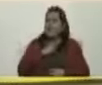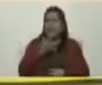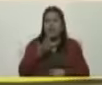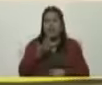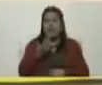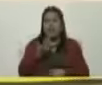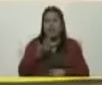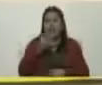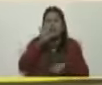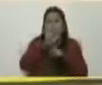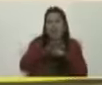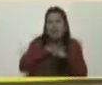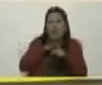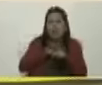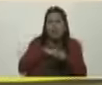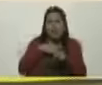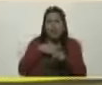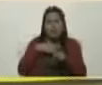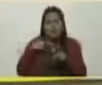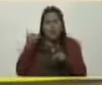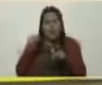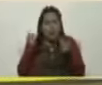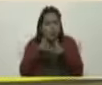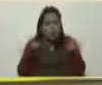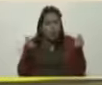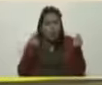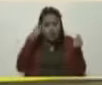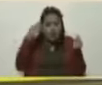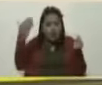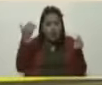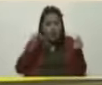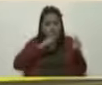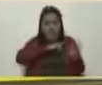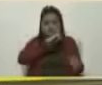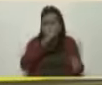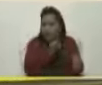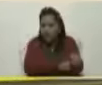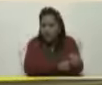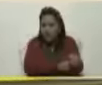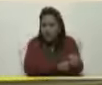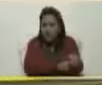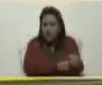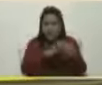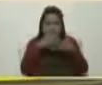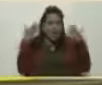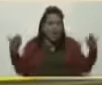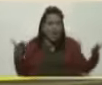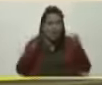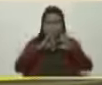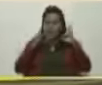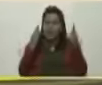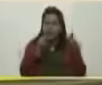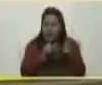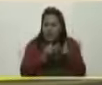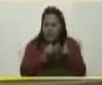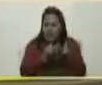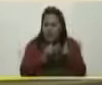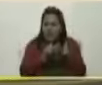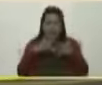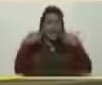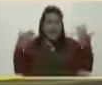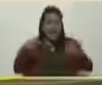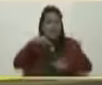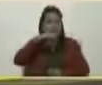a Dios soy rica, muy rica. Dios me ha dado la fortaleza de tener una gran familia, unos grandes